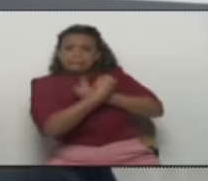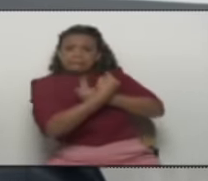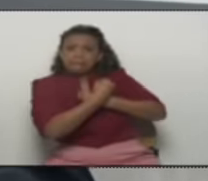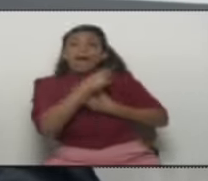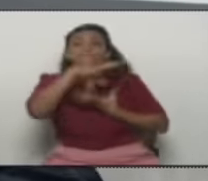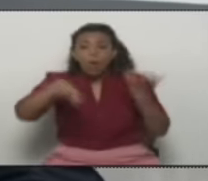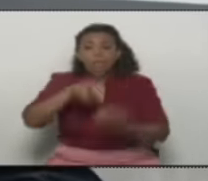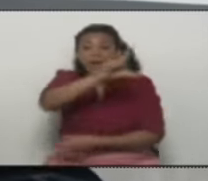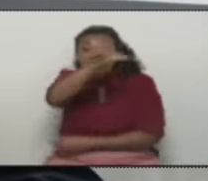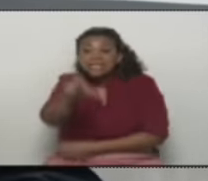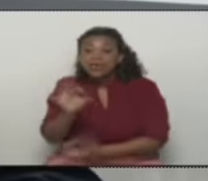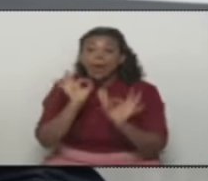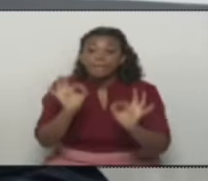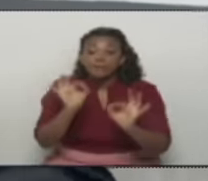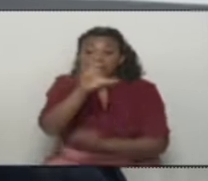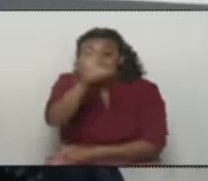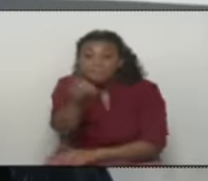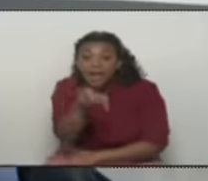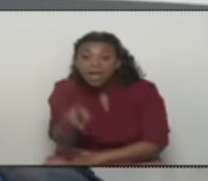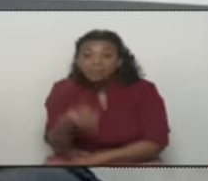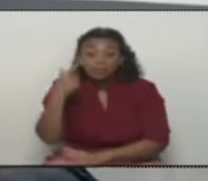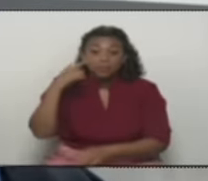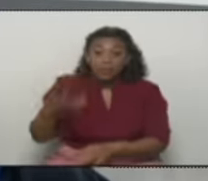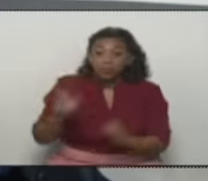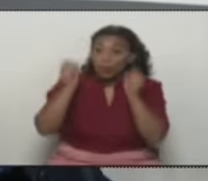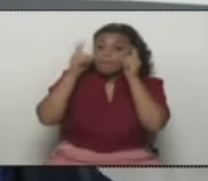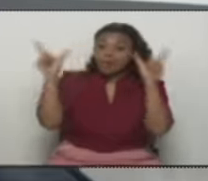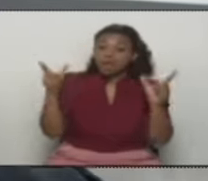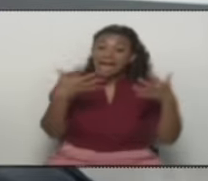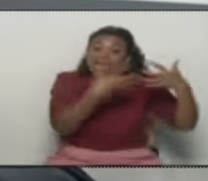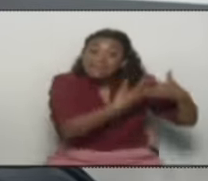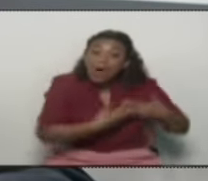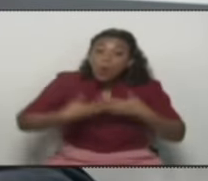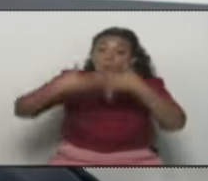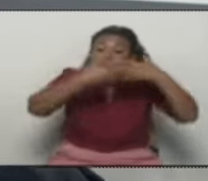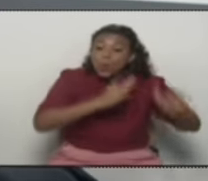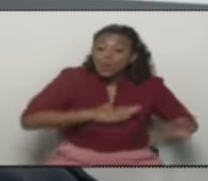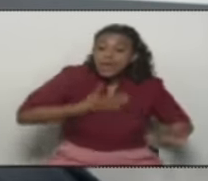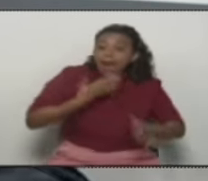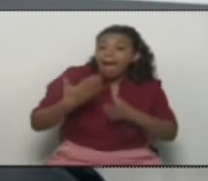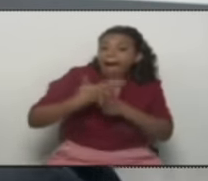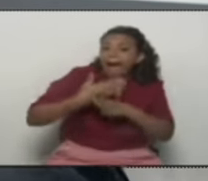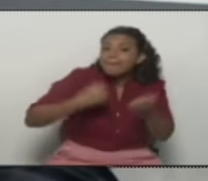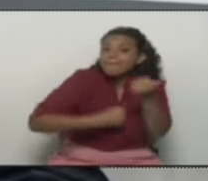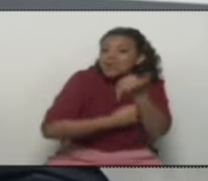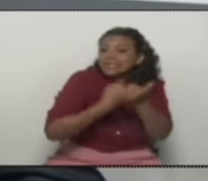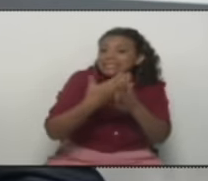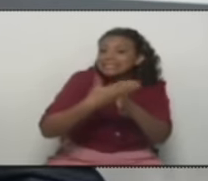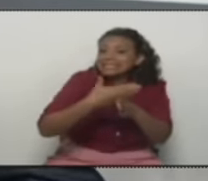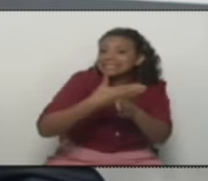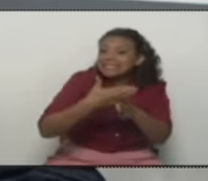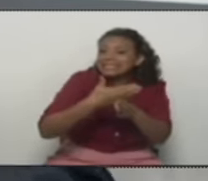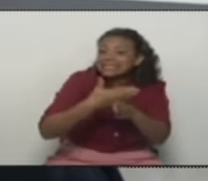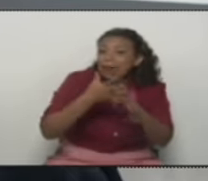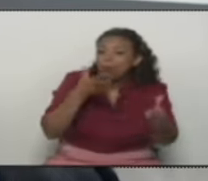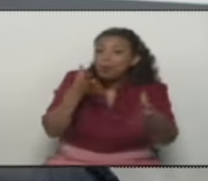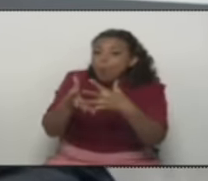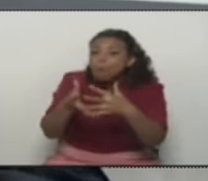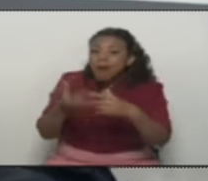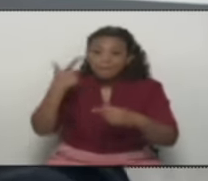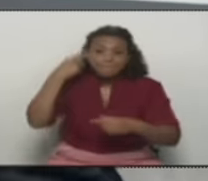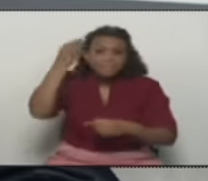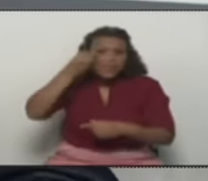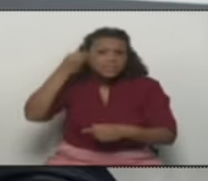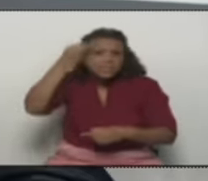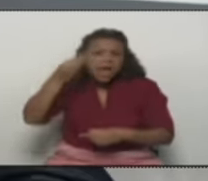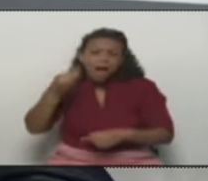del Esequibo, precisamente, que fue una primera gran sorpresa, cómo Estados Unidos colaboró en el despojo del Esequibo, cuando pensábamos que